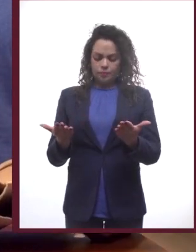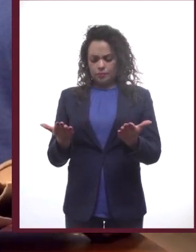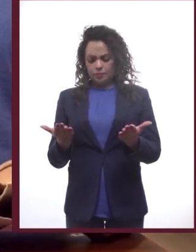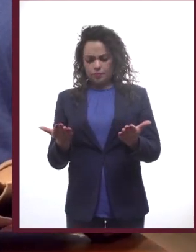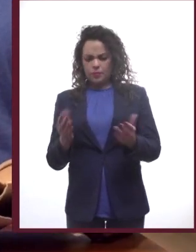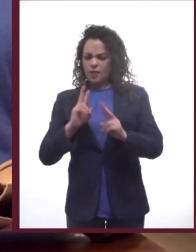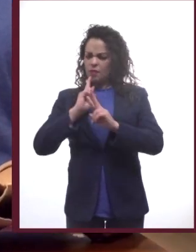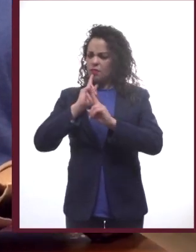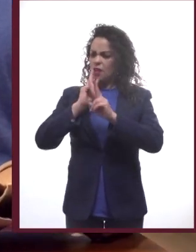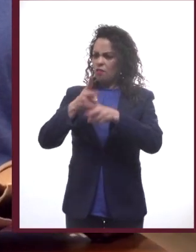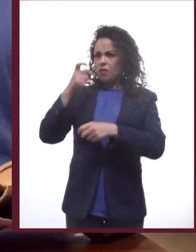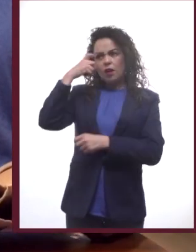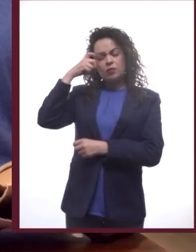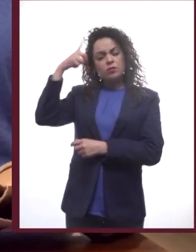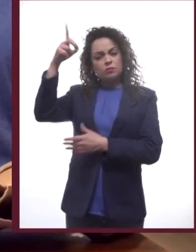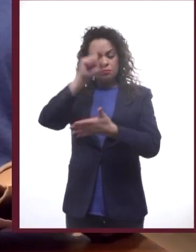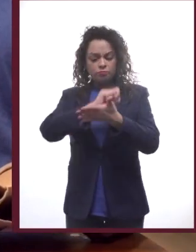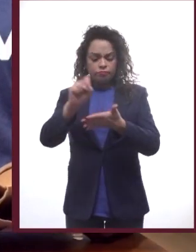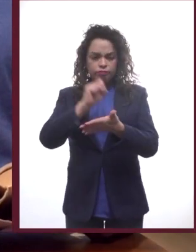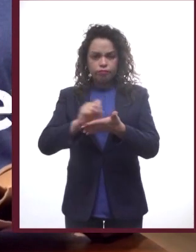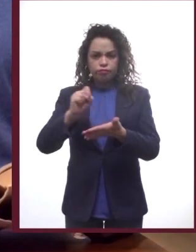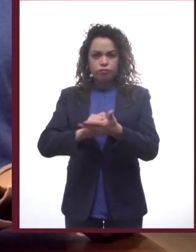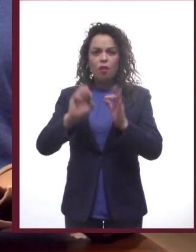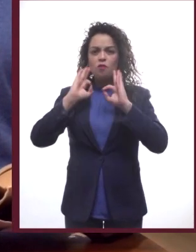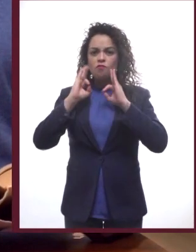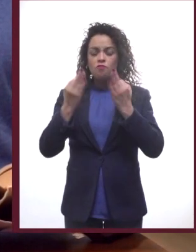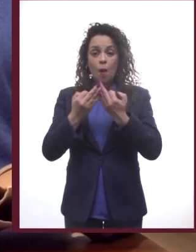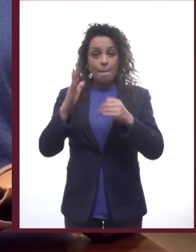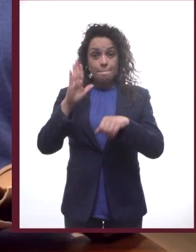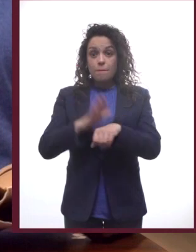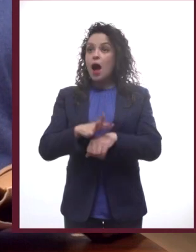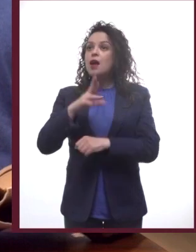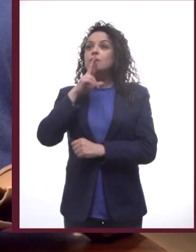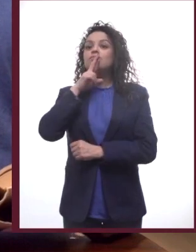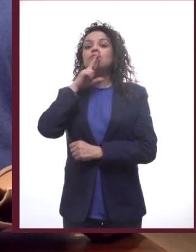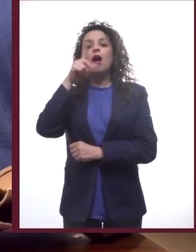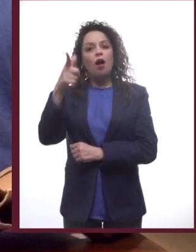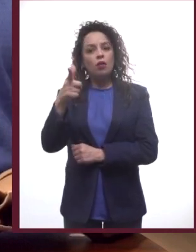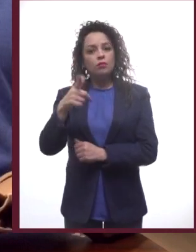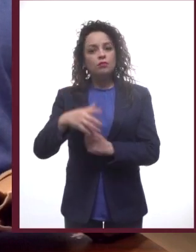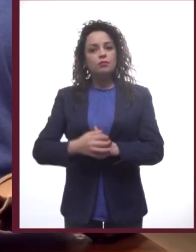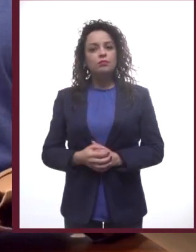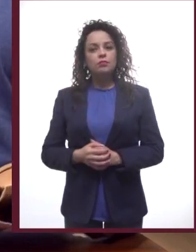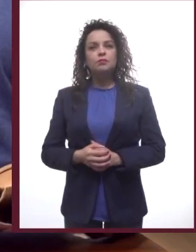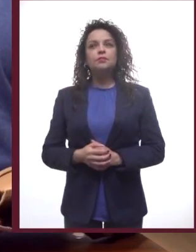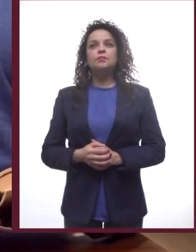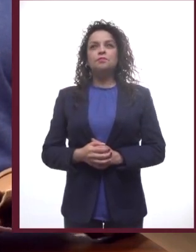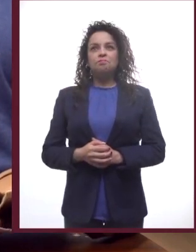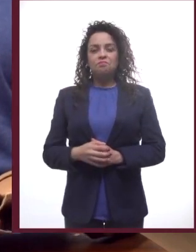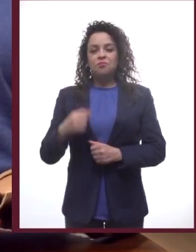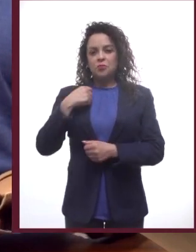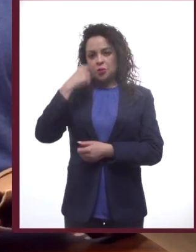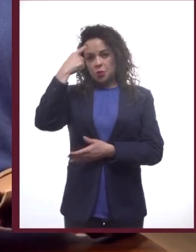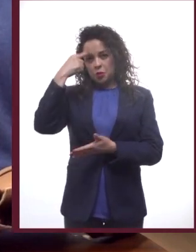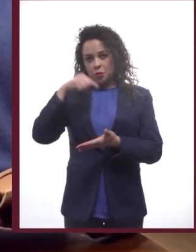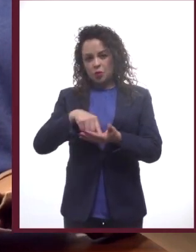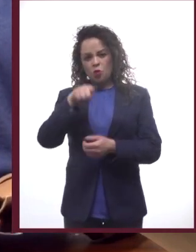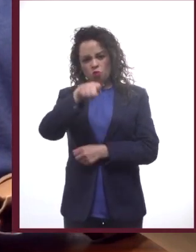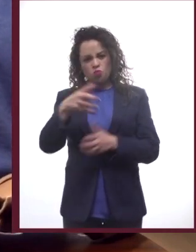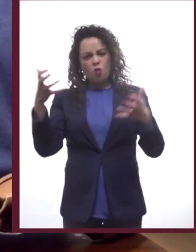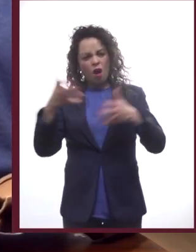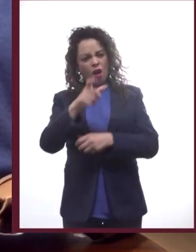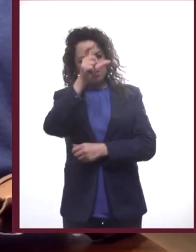hacer emerger la voz del autor de la manera más contundente posible. Creo que te toca jugar tu